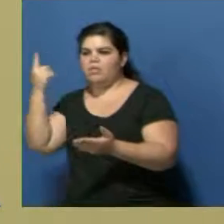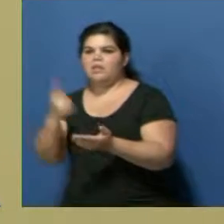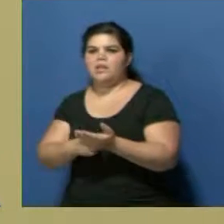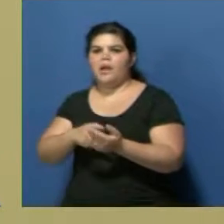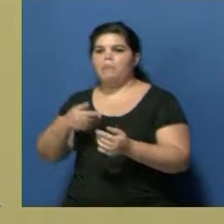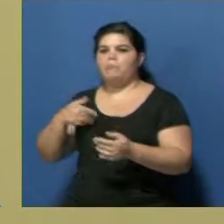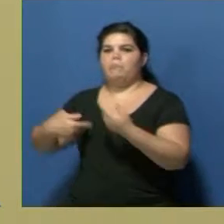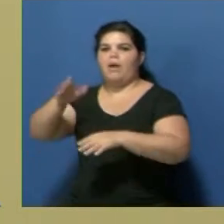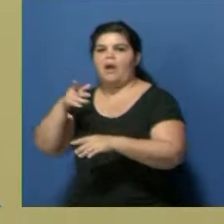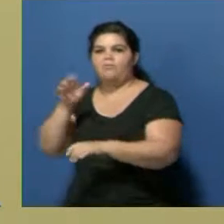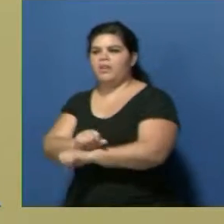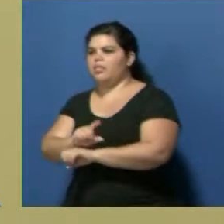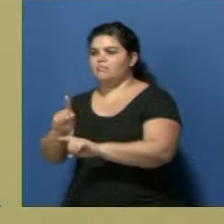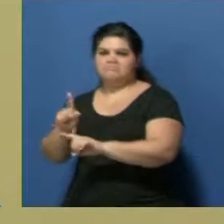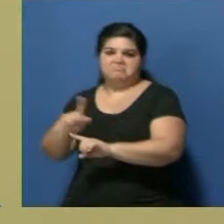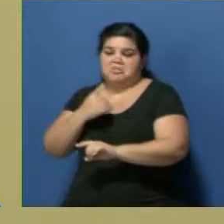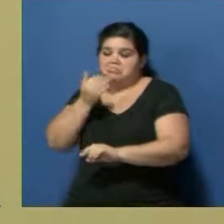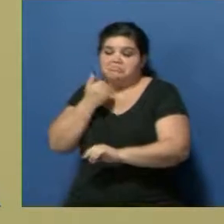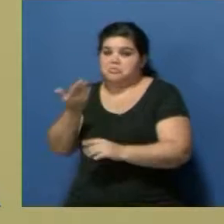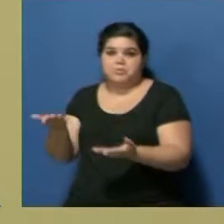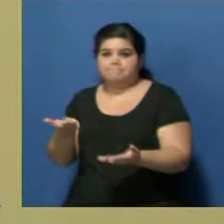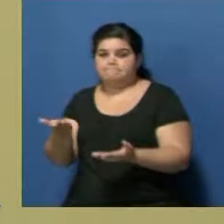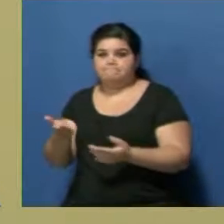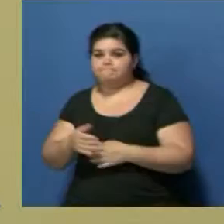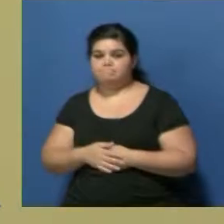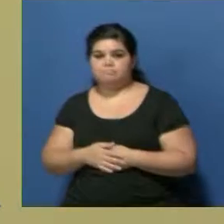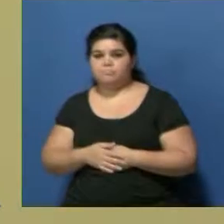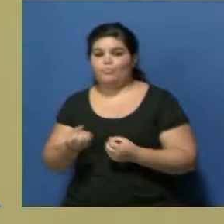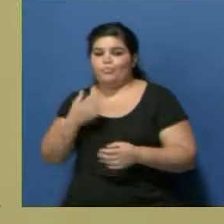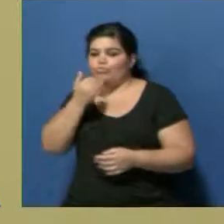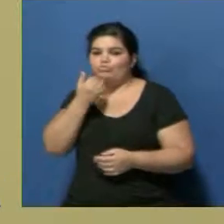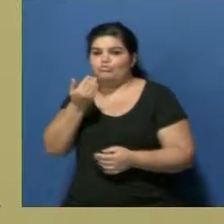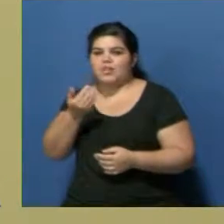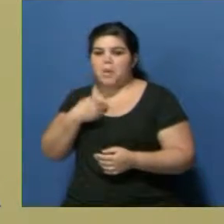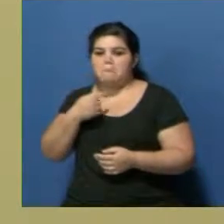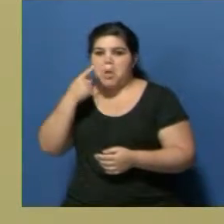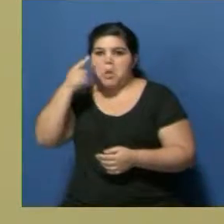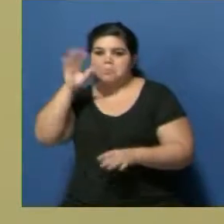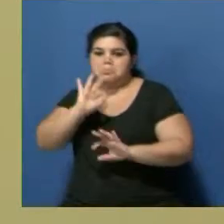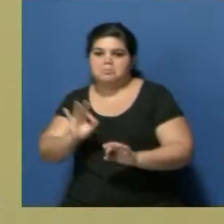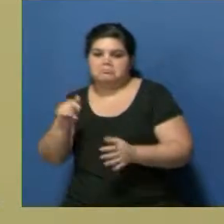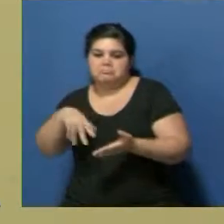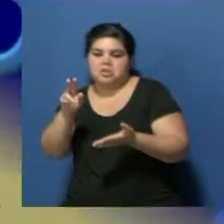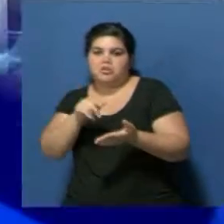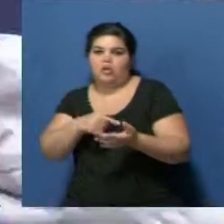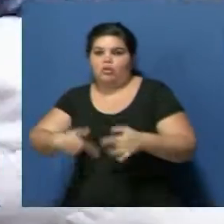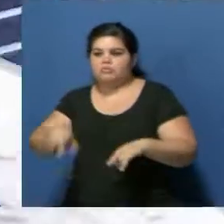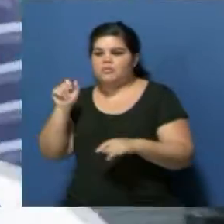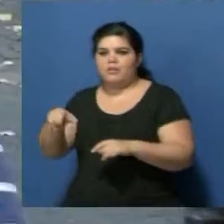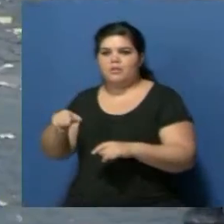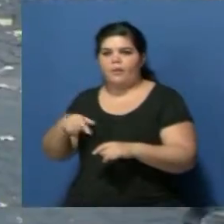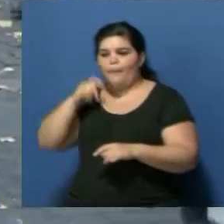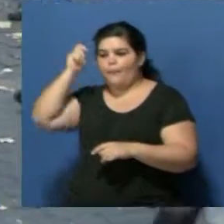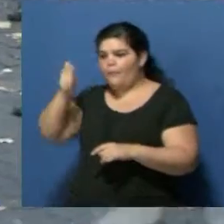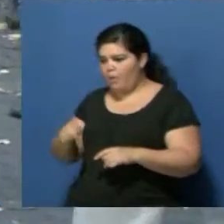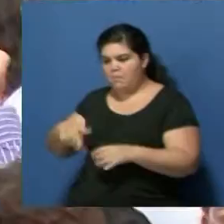dado 7 años, 8 meses. No lo sé, claro. No lo sé, porque no conozco sobre ese asunto. Me parece que el juez dictaminó lo que tenía que